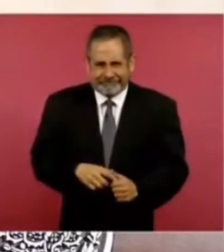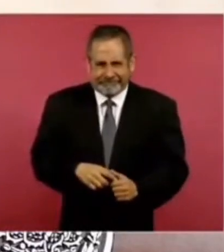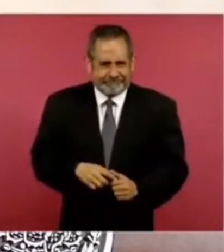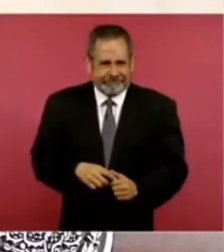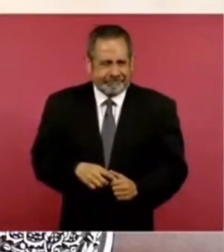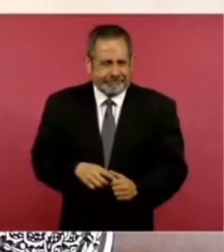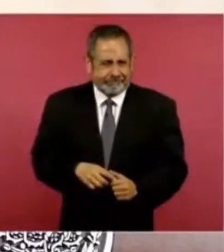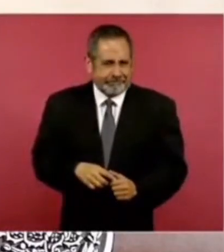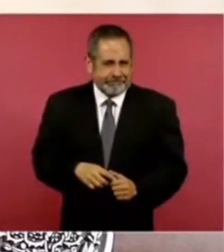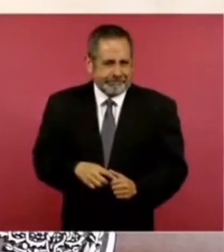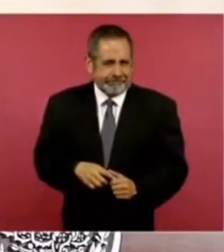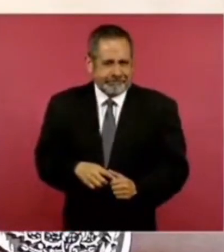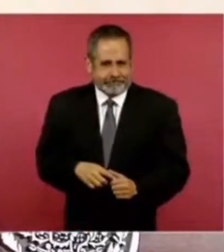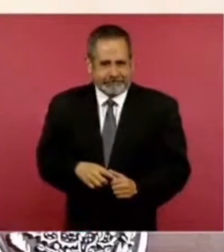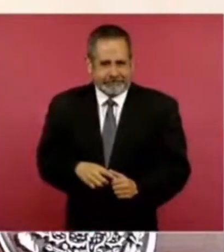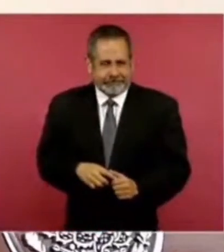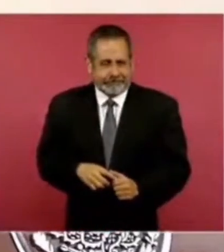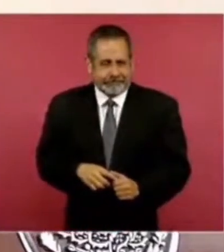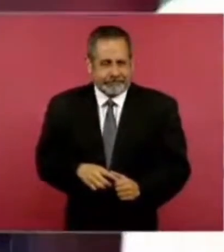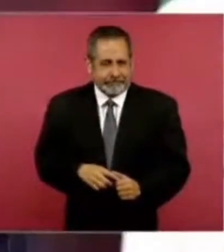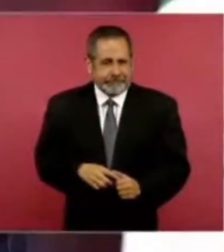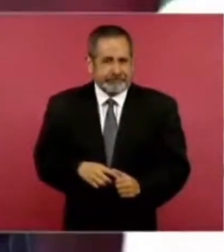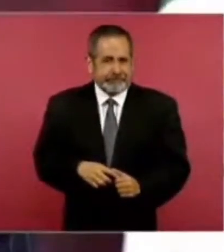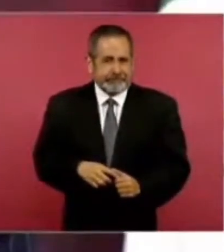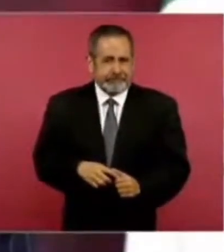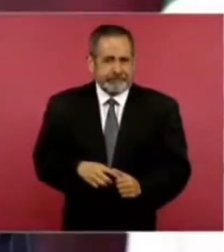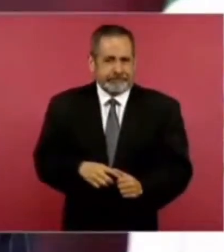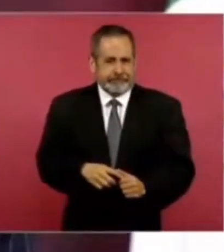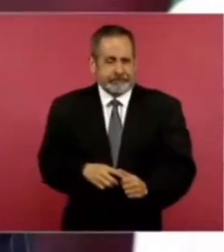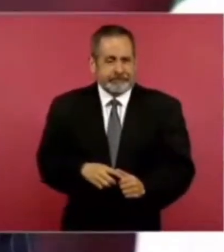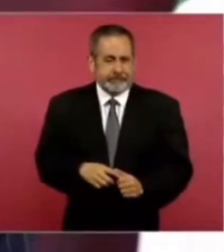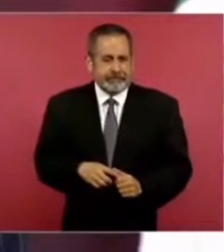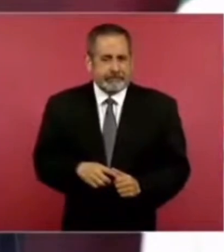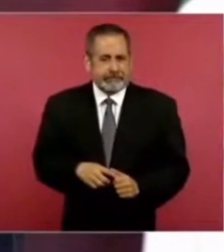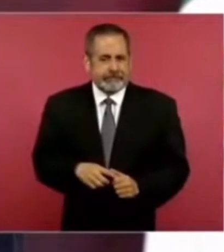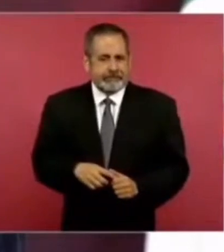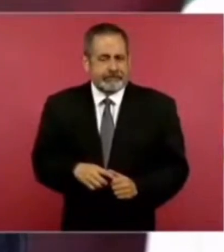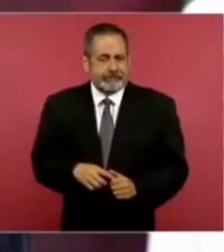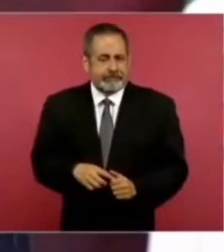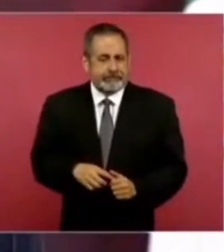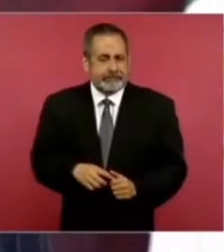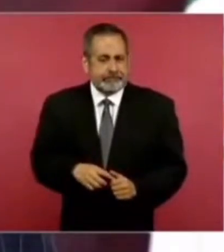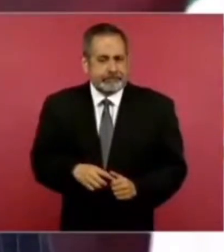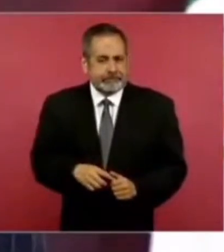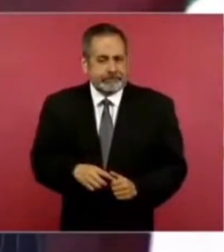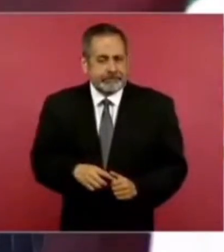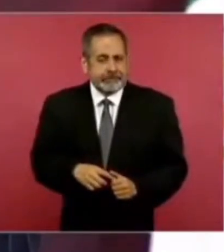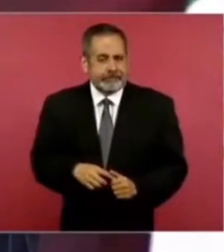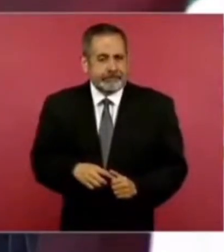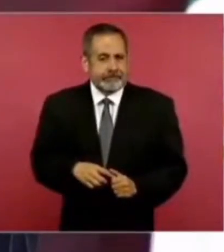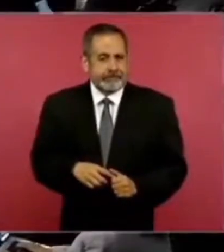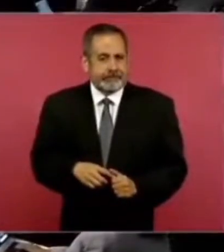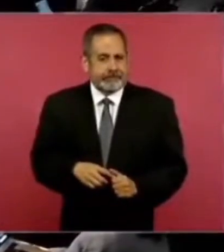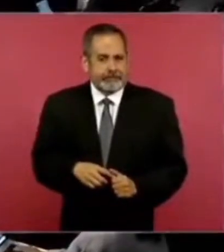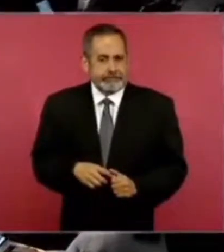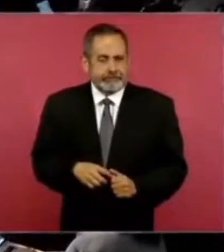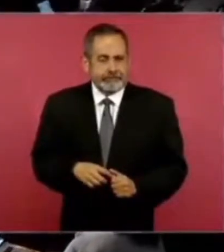de valor y hacen su gran negocio. Ese es un